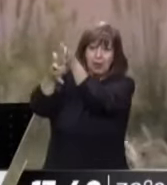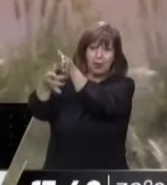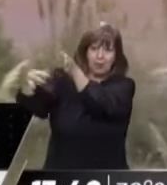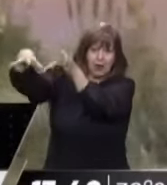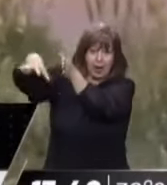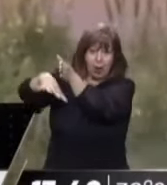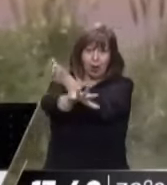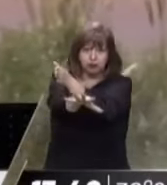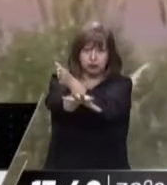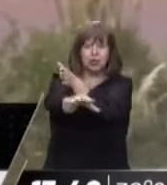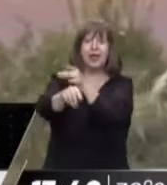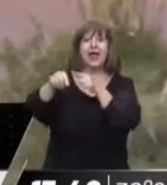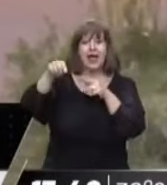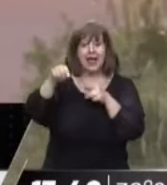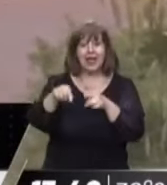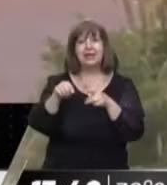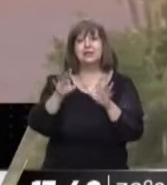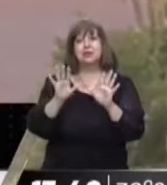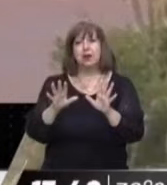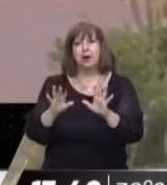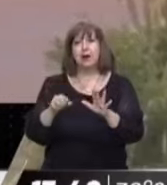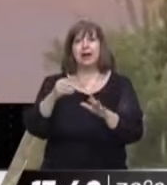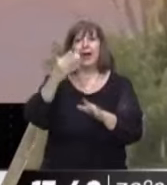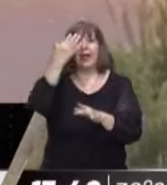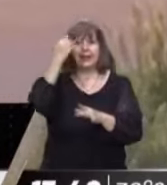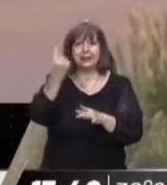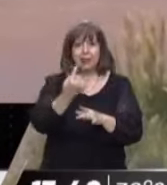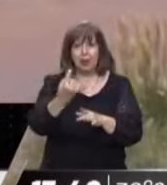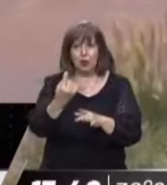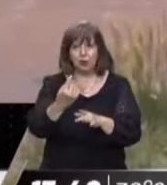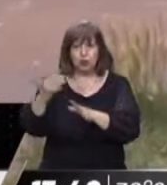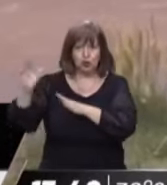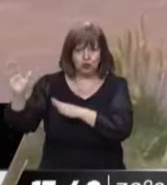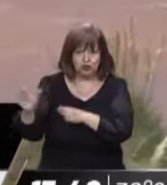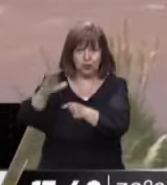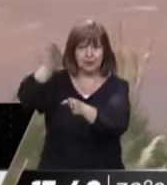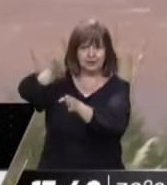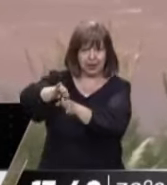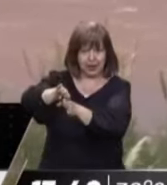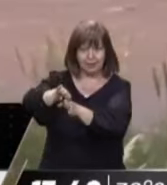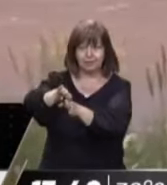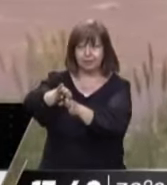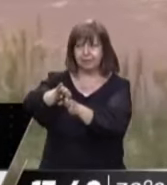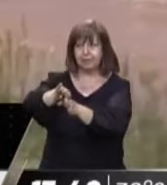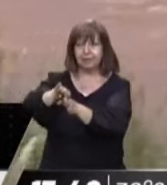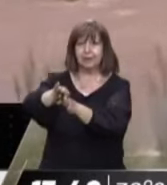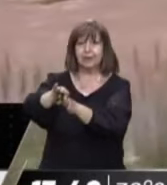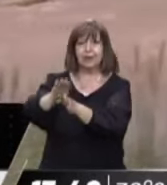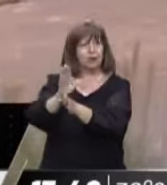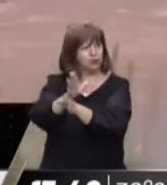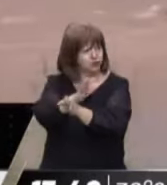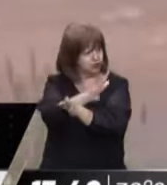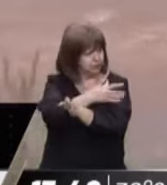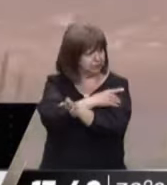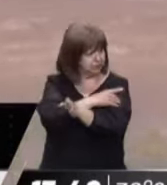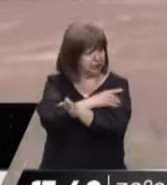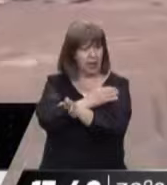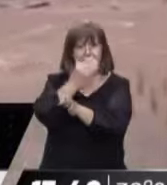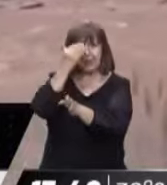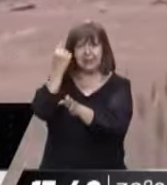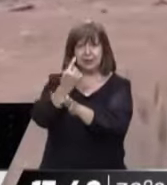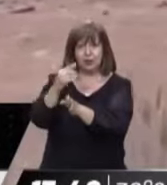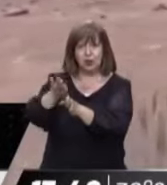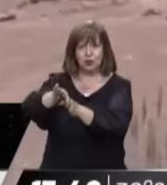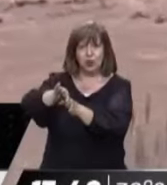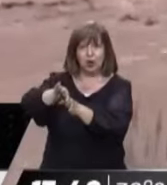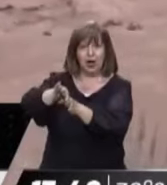llenando gente nada cierto me refier tod que esto puede afectar a la todos han hecho caso la verdad que no se ve nada de